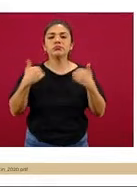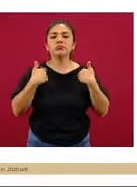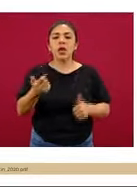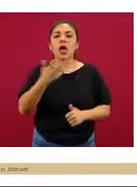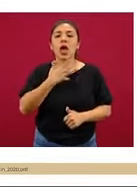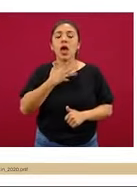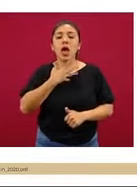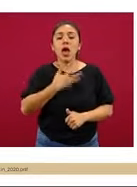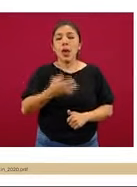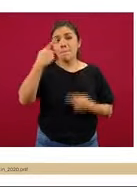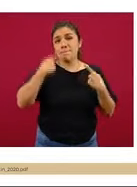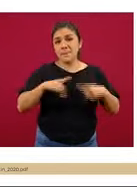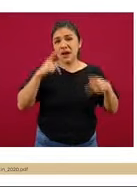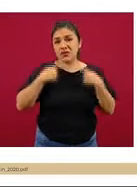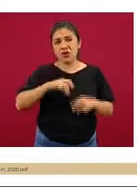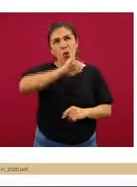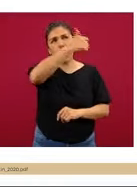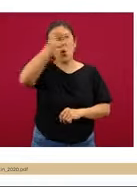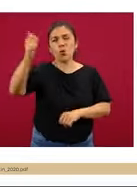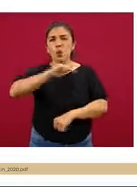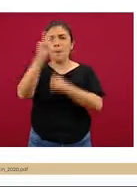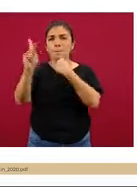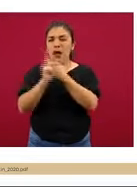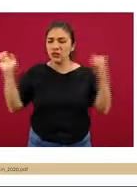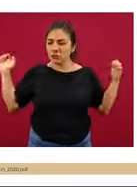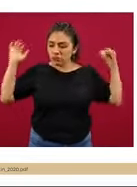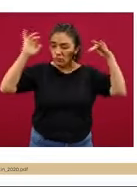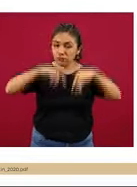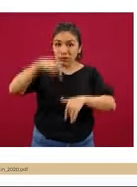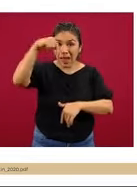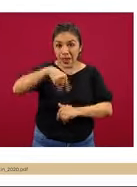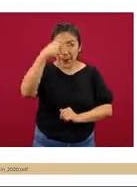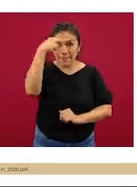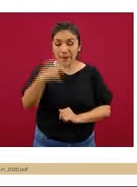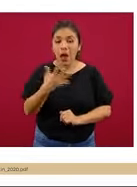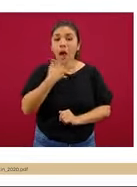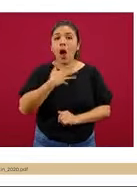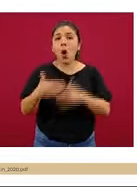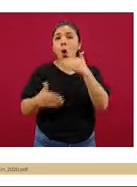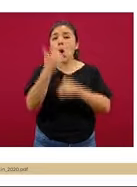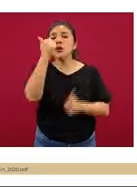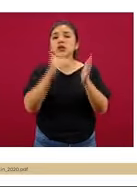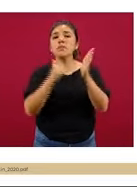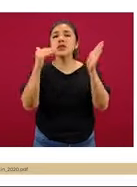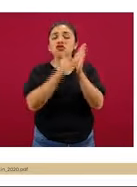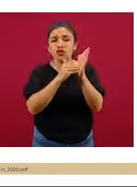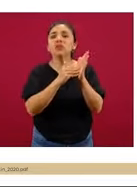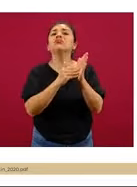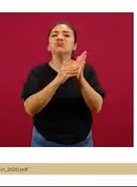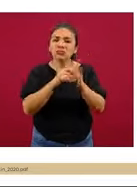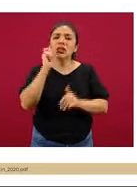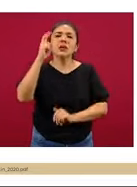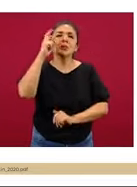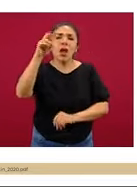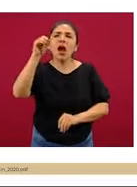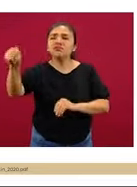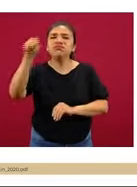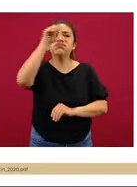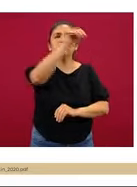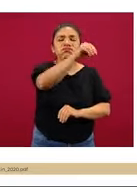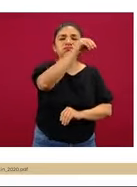una población extranjera de más de 11 millones que están obviamente fluctuando en el país.